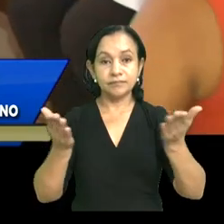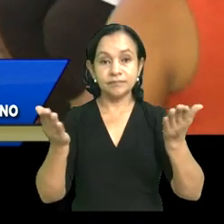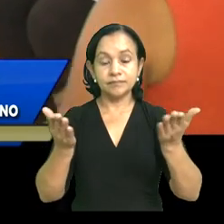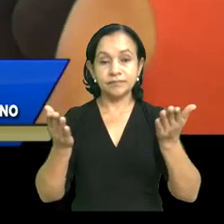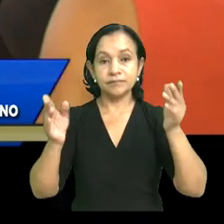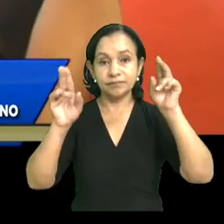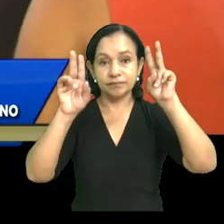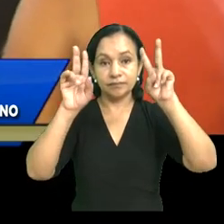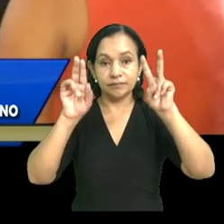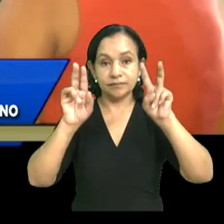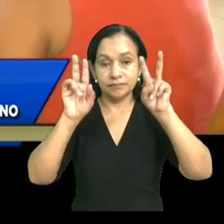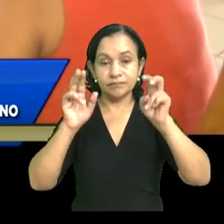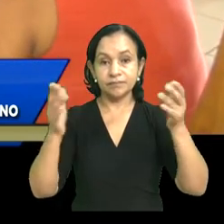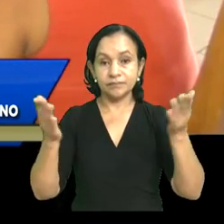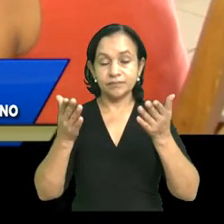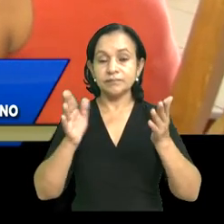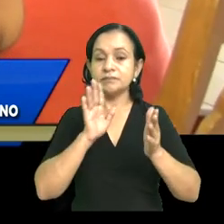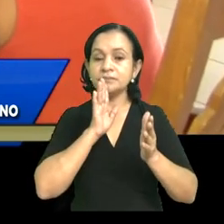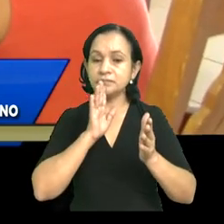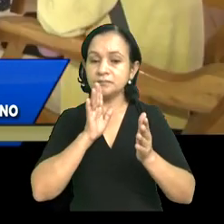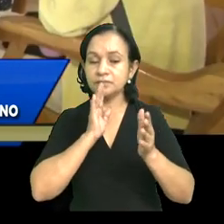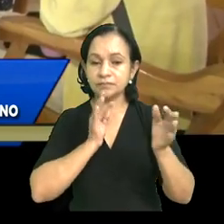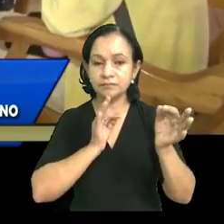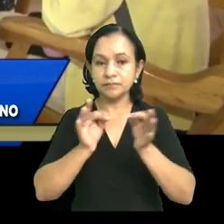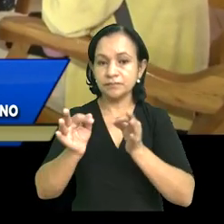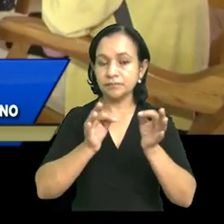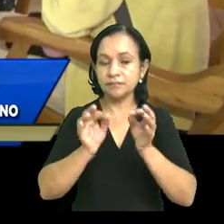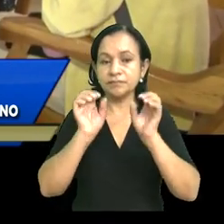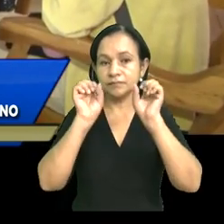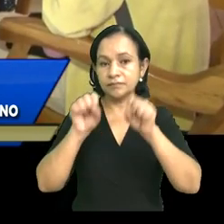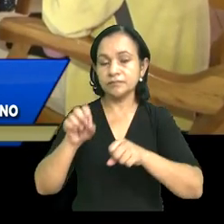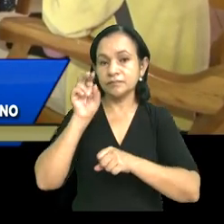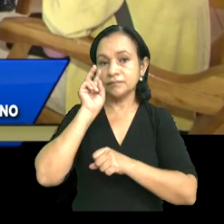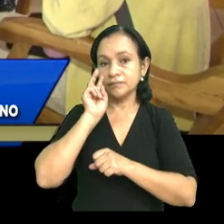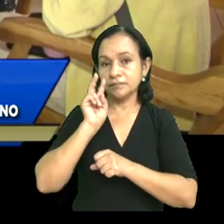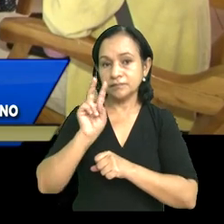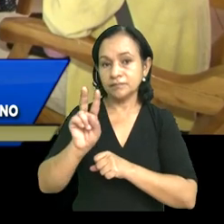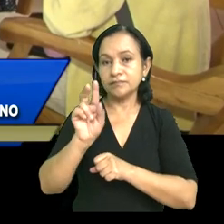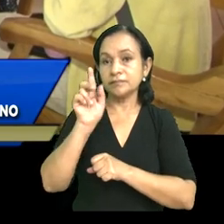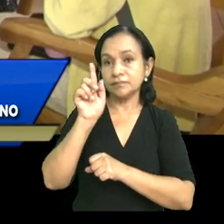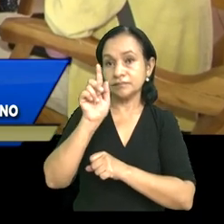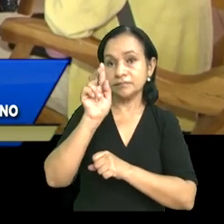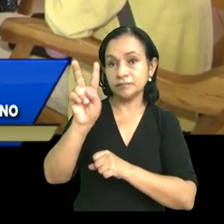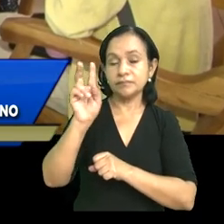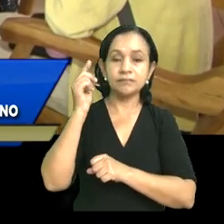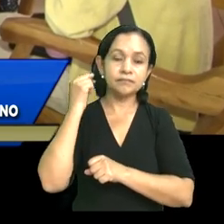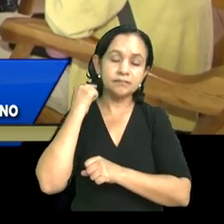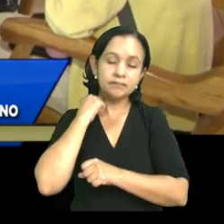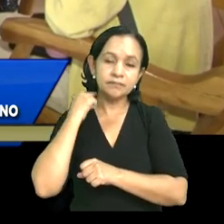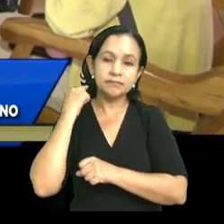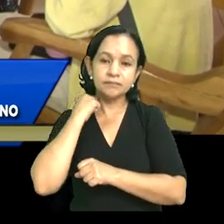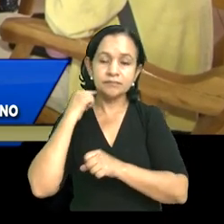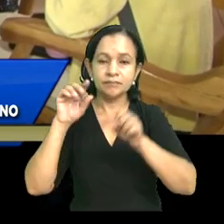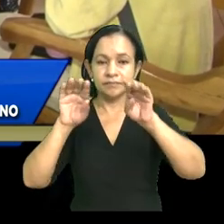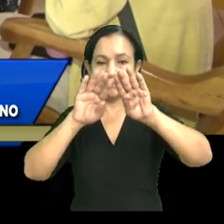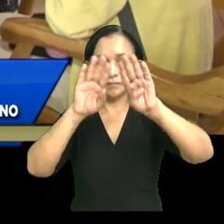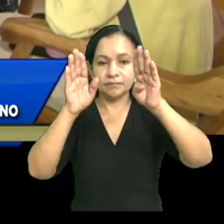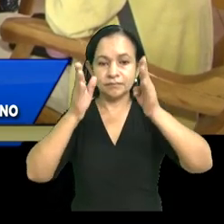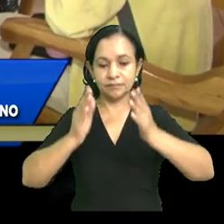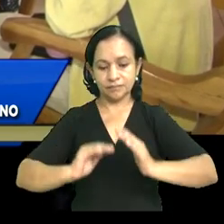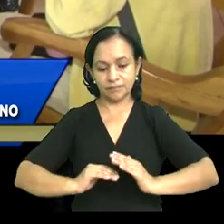sobre los temas de charlas permanentes. Podemos ver en la pantalla que siempre se están capacitando, se les está